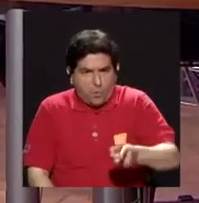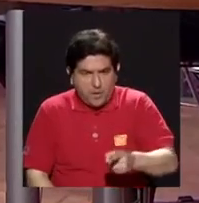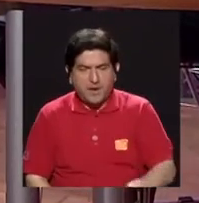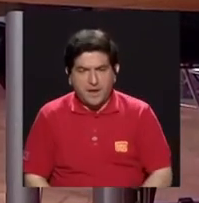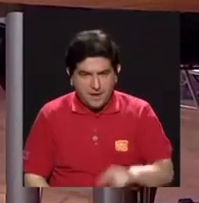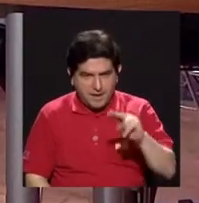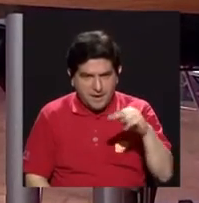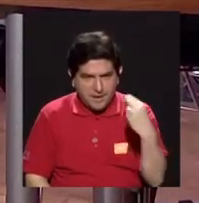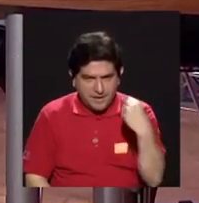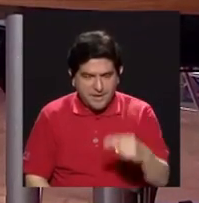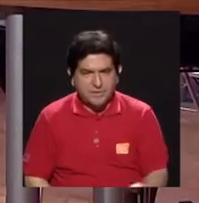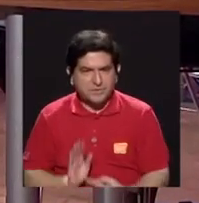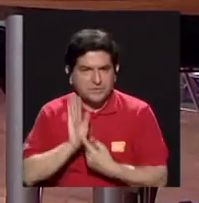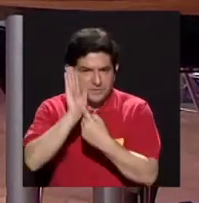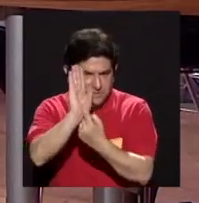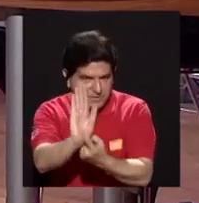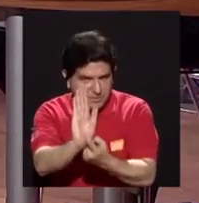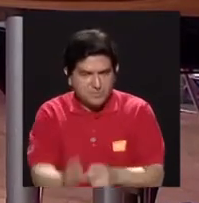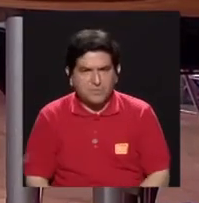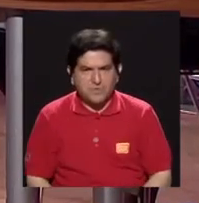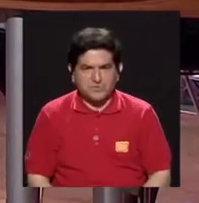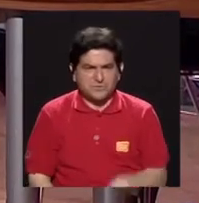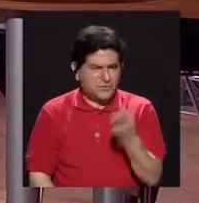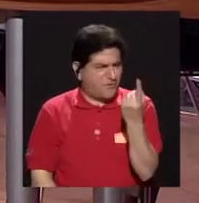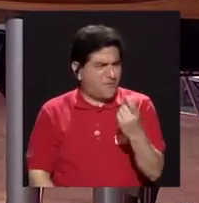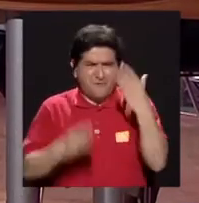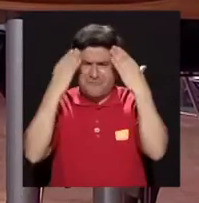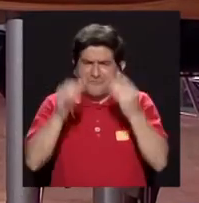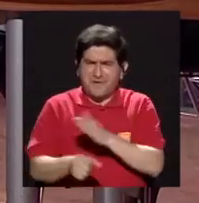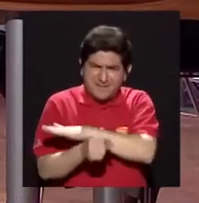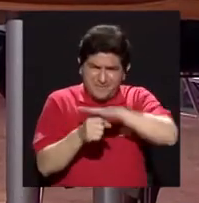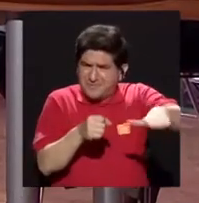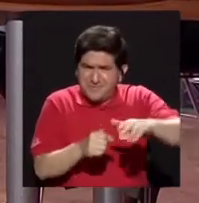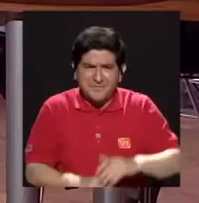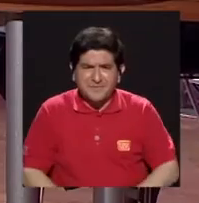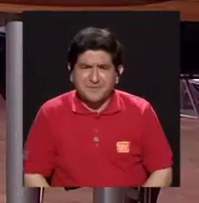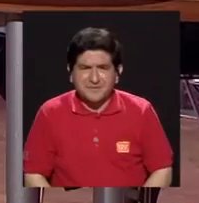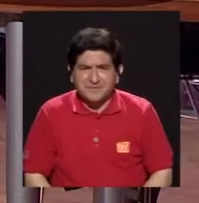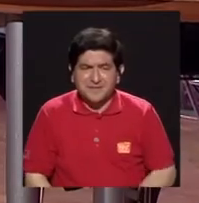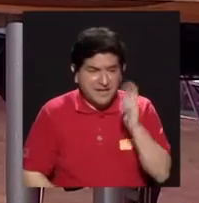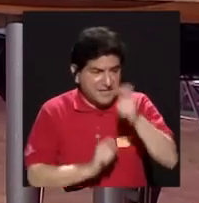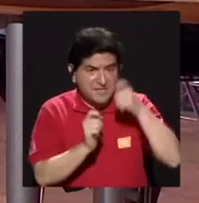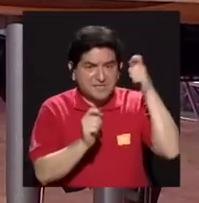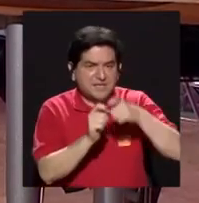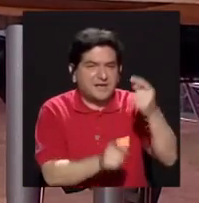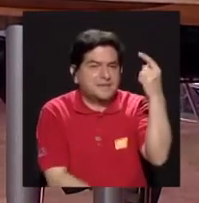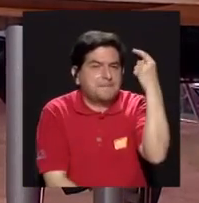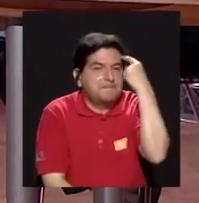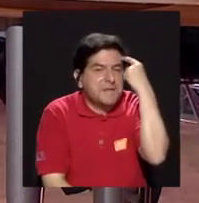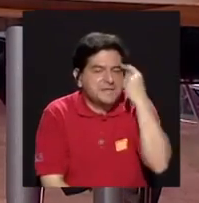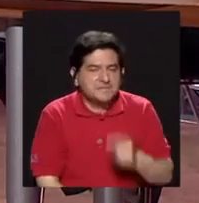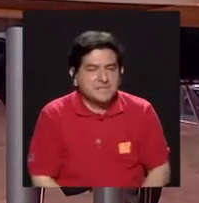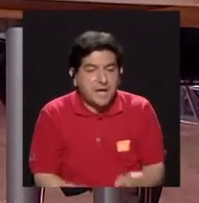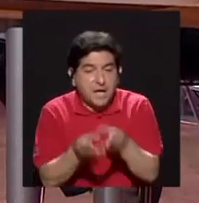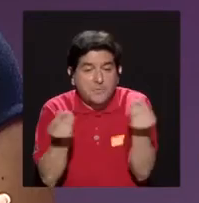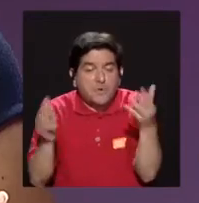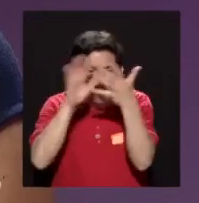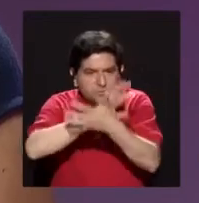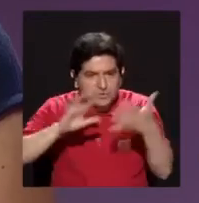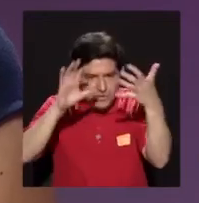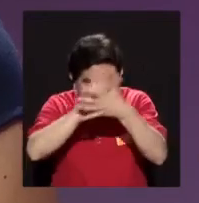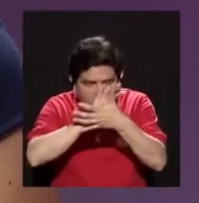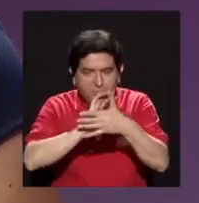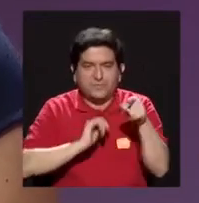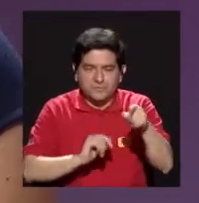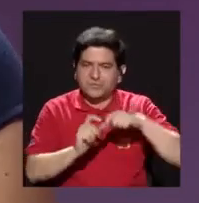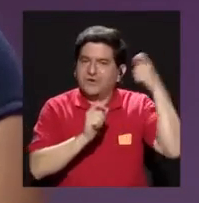la noticia fue dada con mucha desinformación y estaba específicamente pensada para generar el caos que generó.